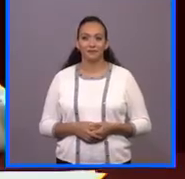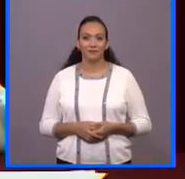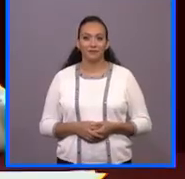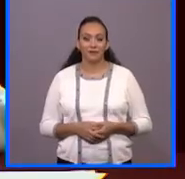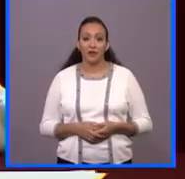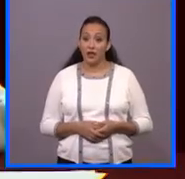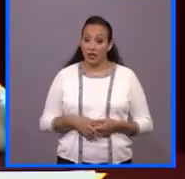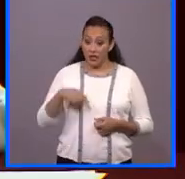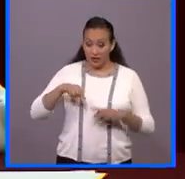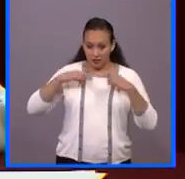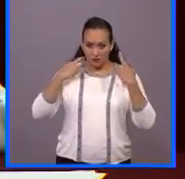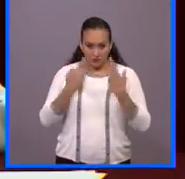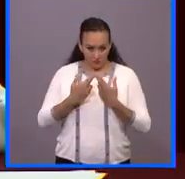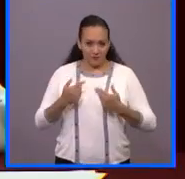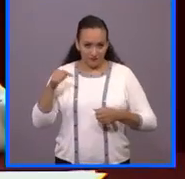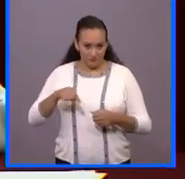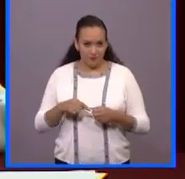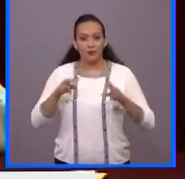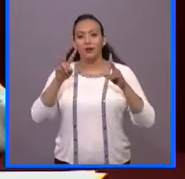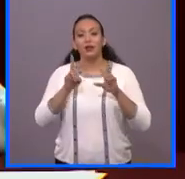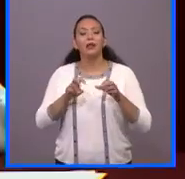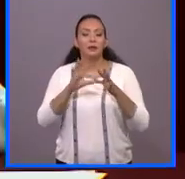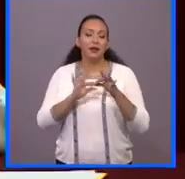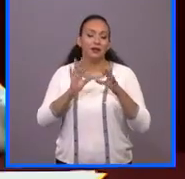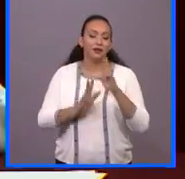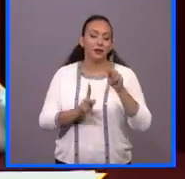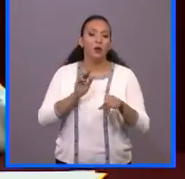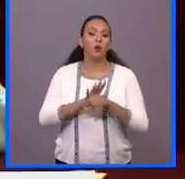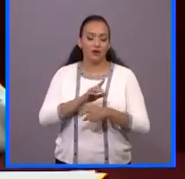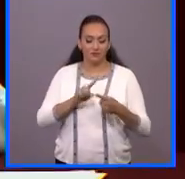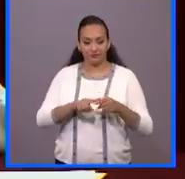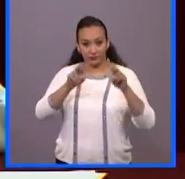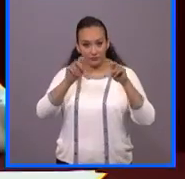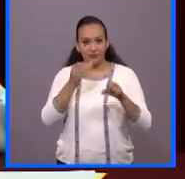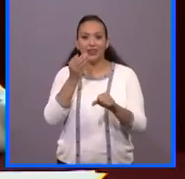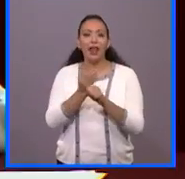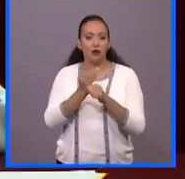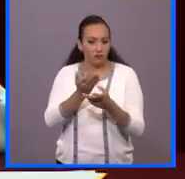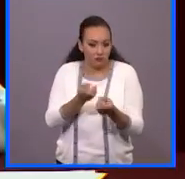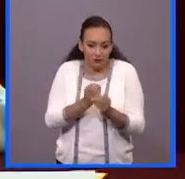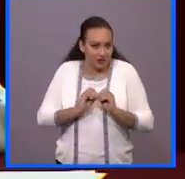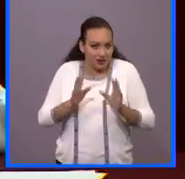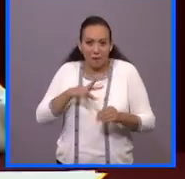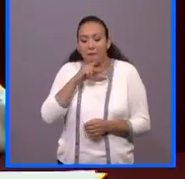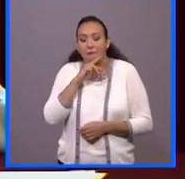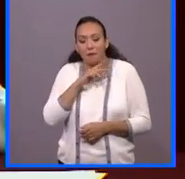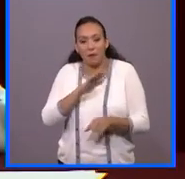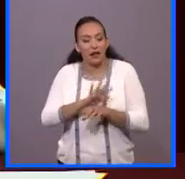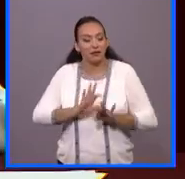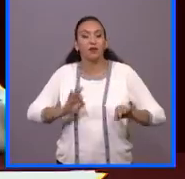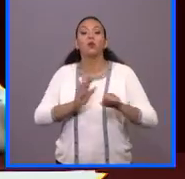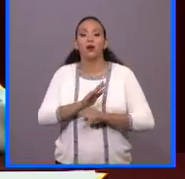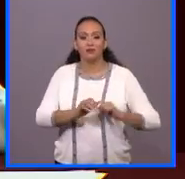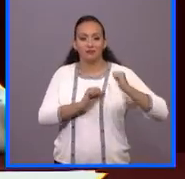En esta edición, por supuesto, se abordará el tema que es de actualidad y trascendencia más importante, la